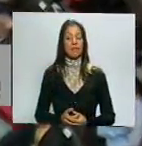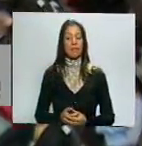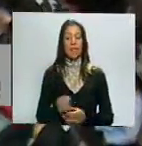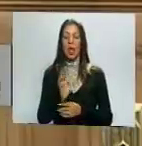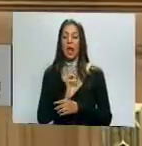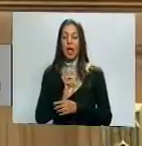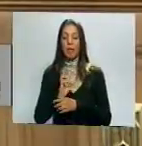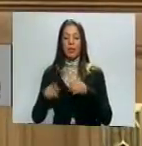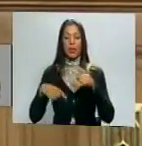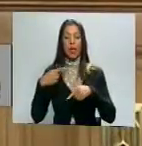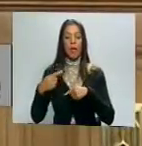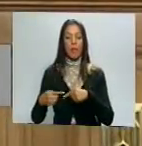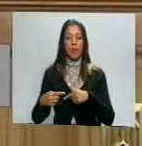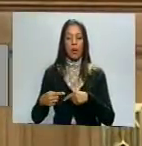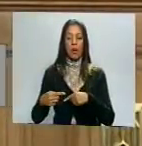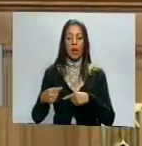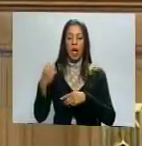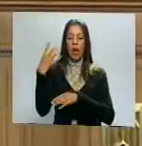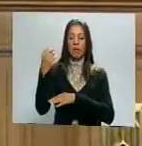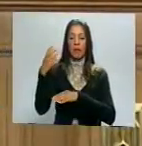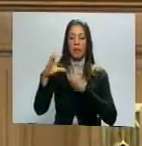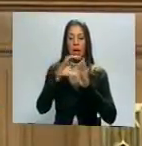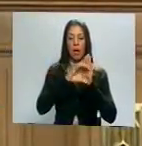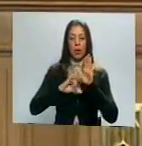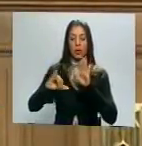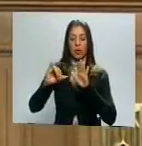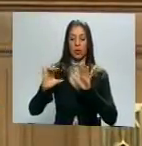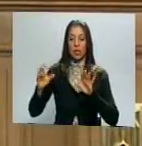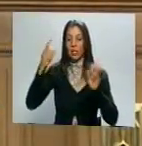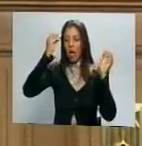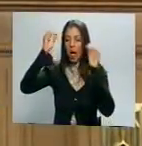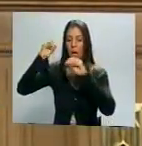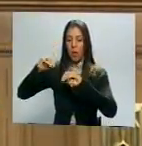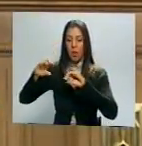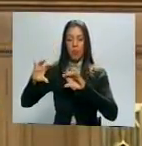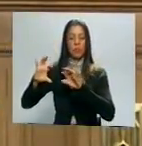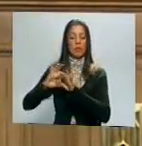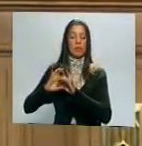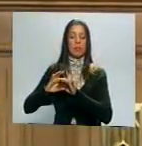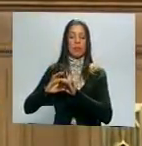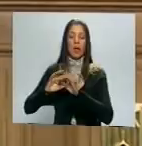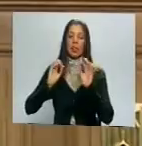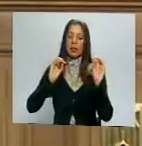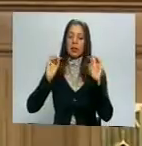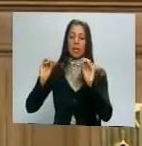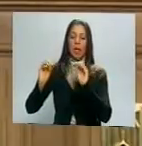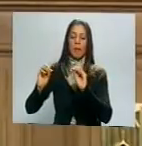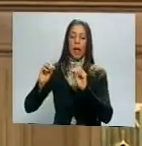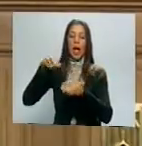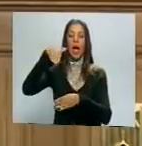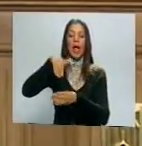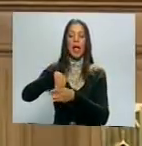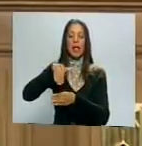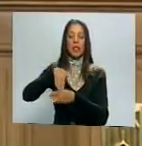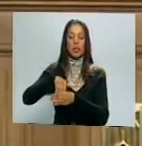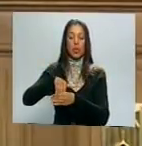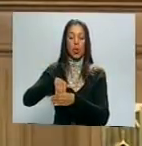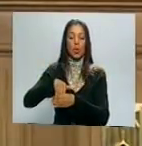inmediatamente también en coordinación con la Asamblea Nacional Constituyente se convocaron las elecciones